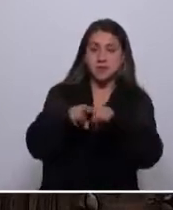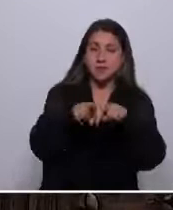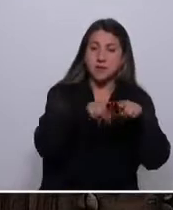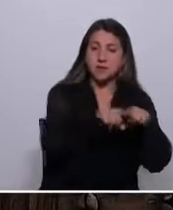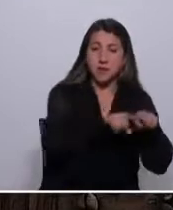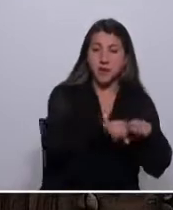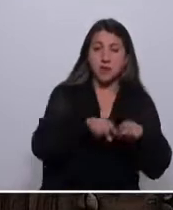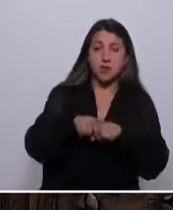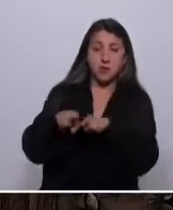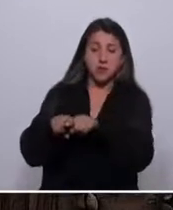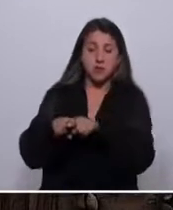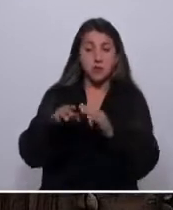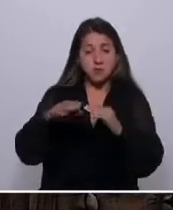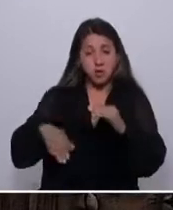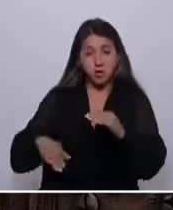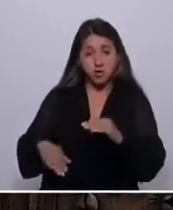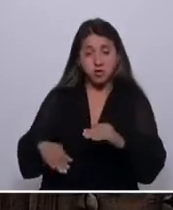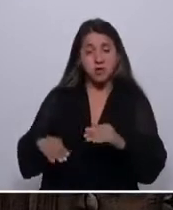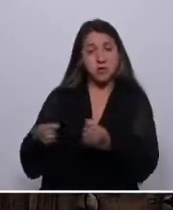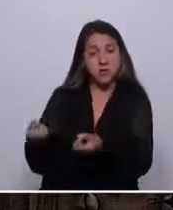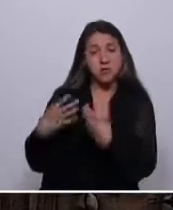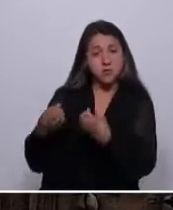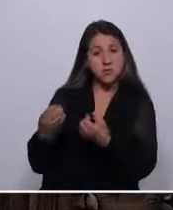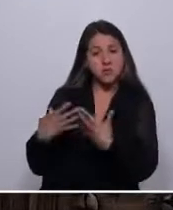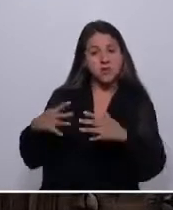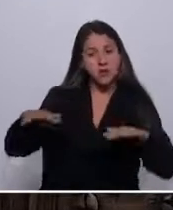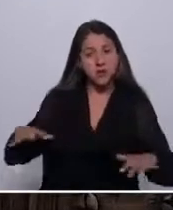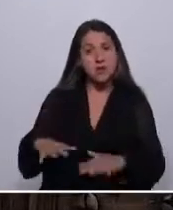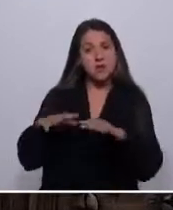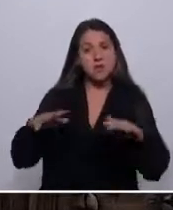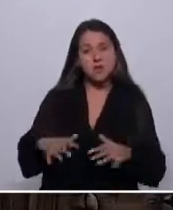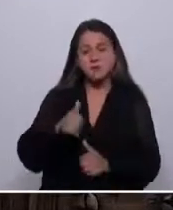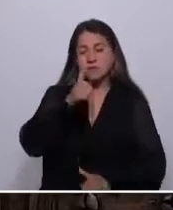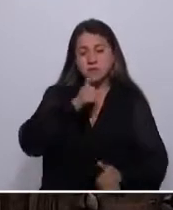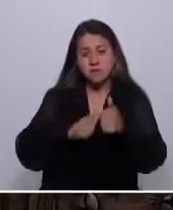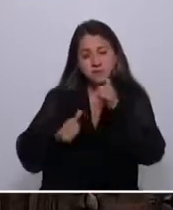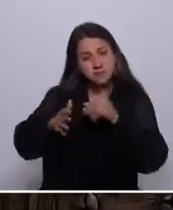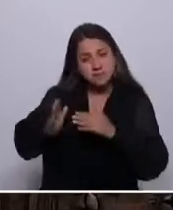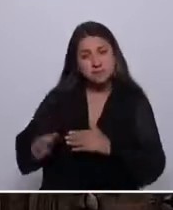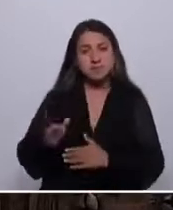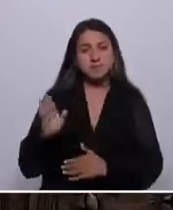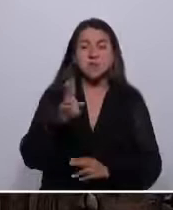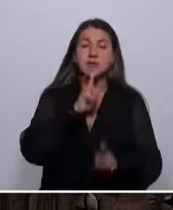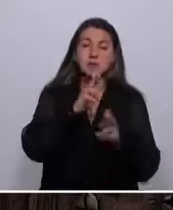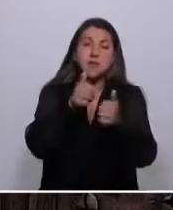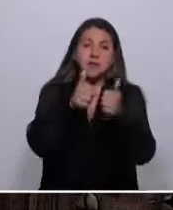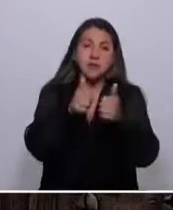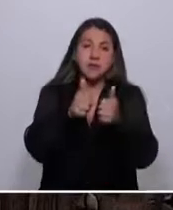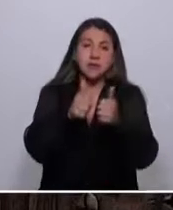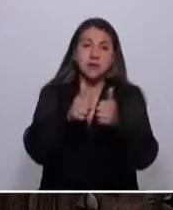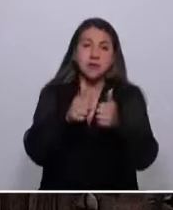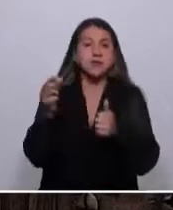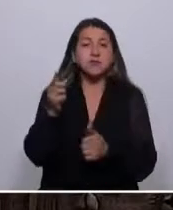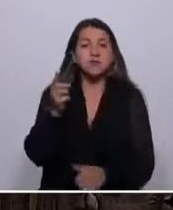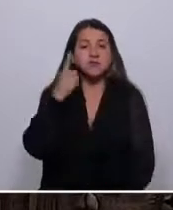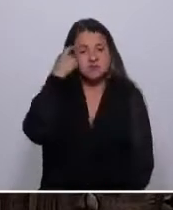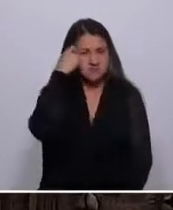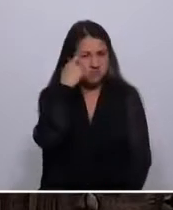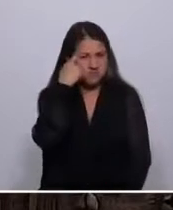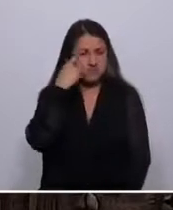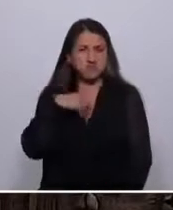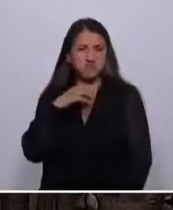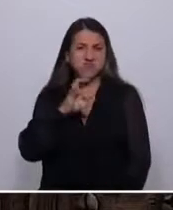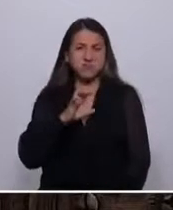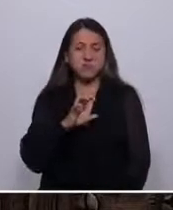Jorge, mis hermanos menores, que el esfuerzo y la perseverancia son la clave del éxito. No sembraron resentimientos ni rencores